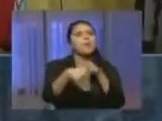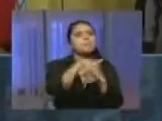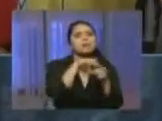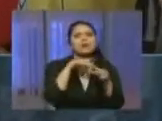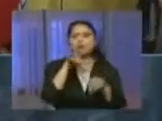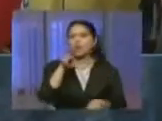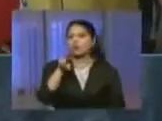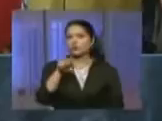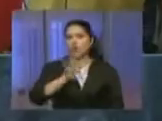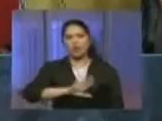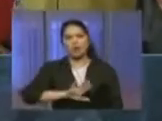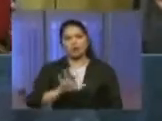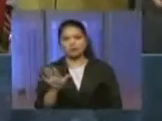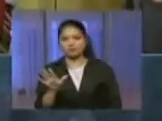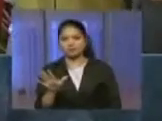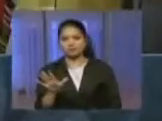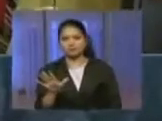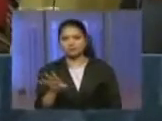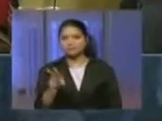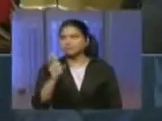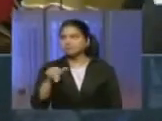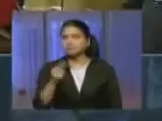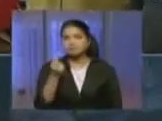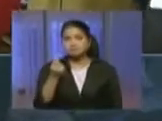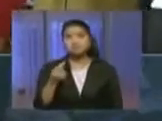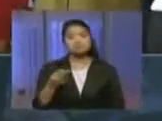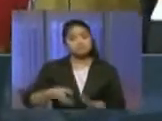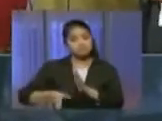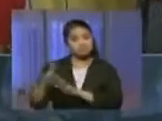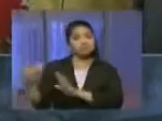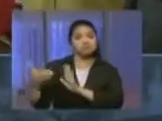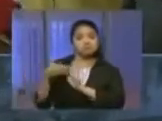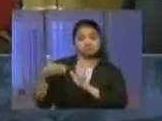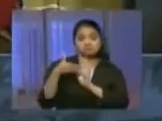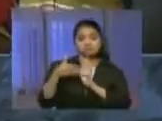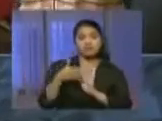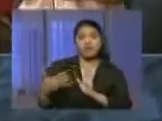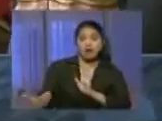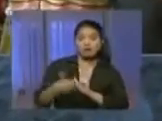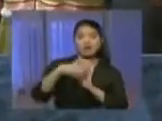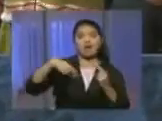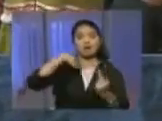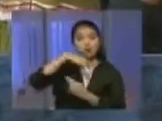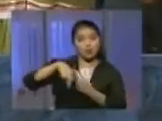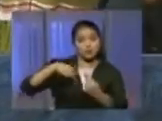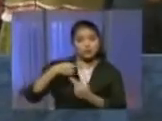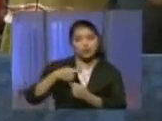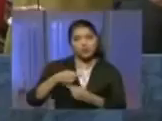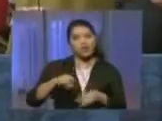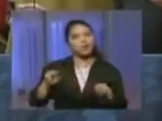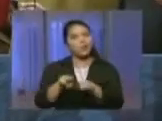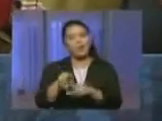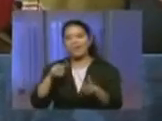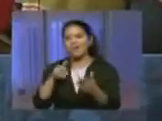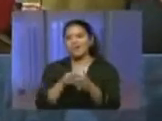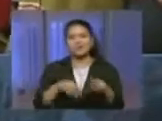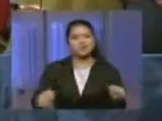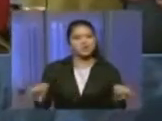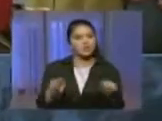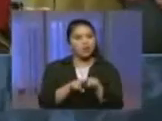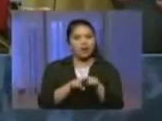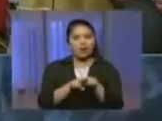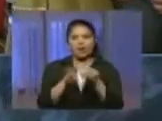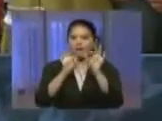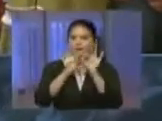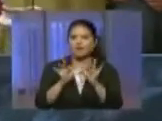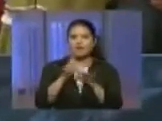nuestros pueblos y nos siguen atacando cuando atacan a la revolución bolivariana lo hacen con la misma saña